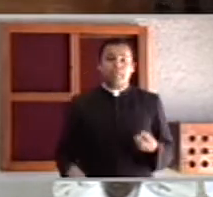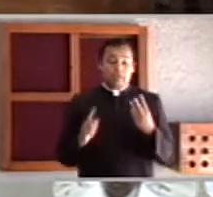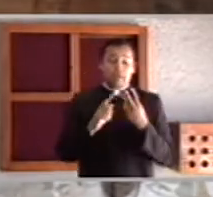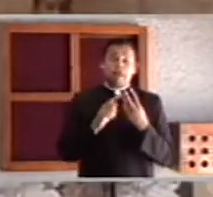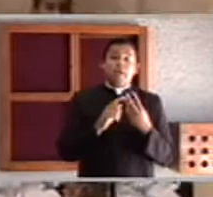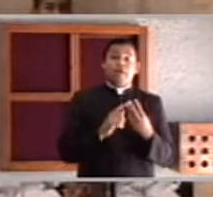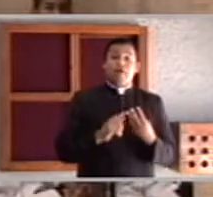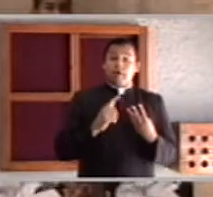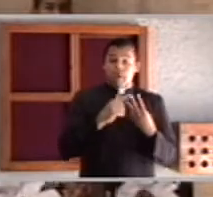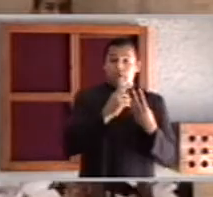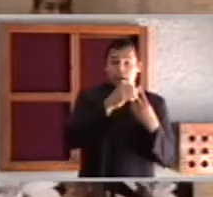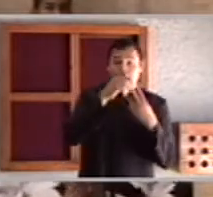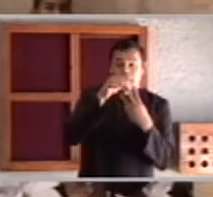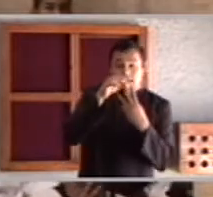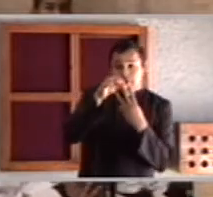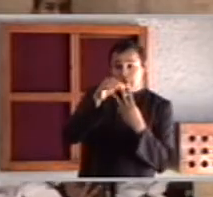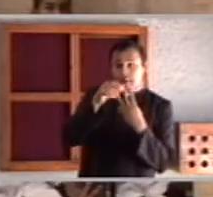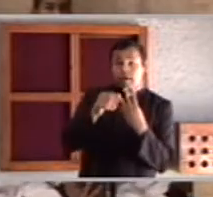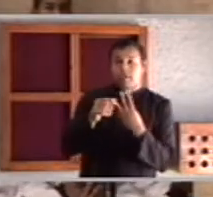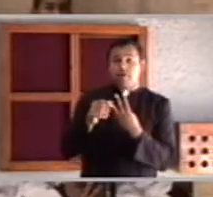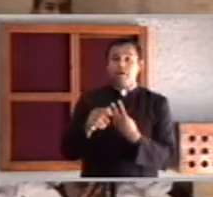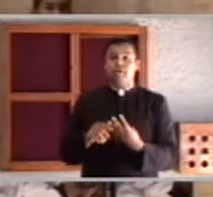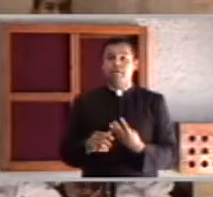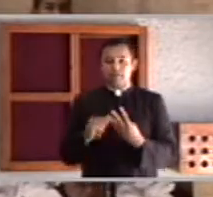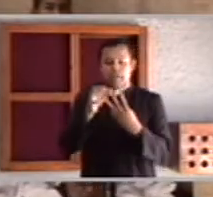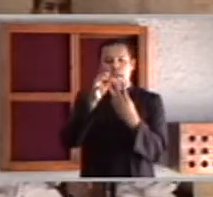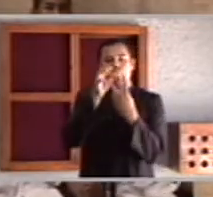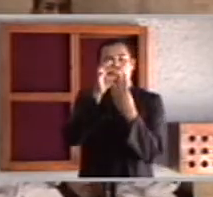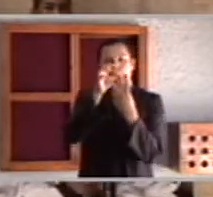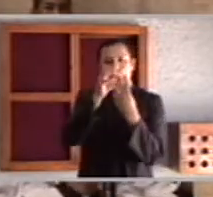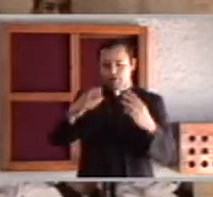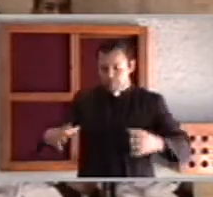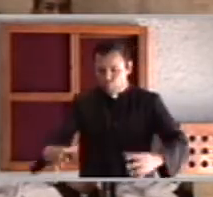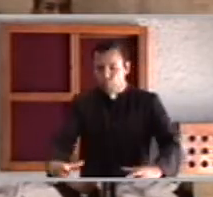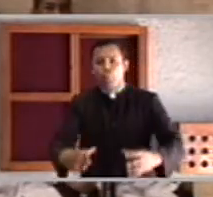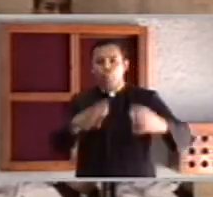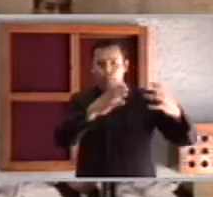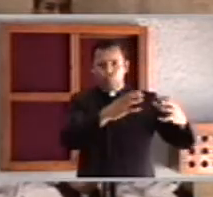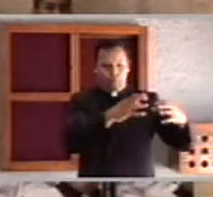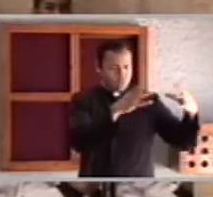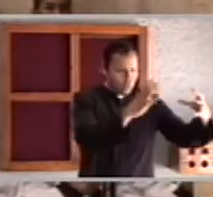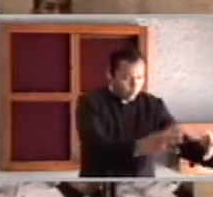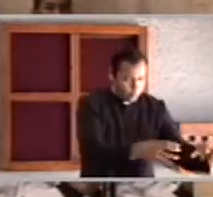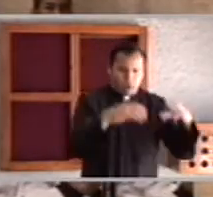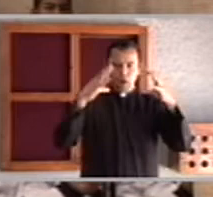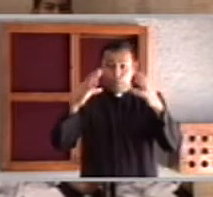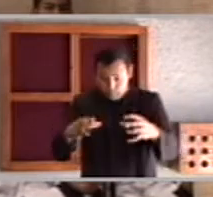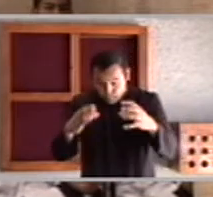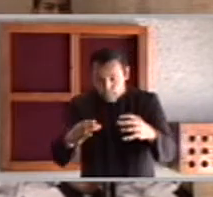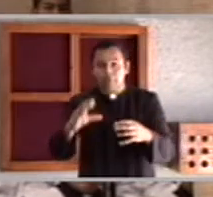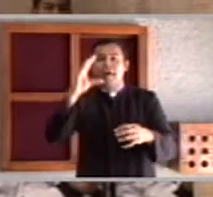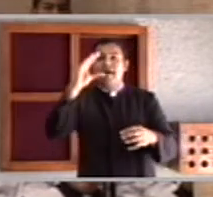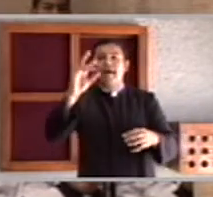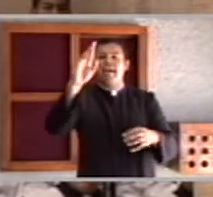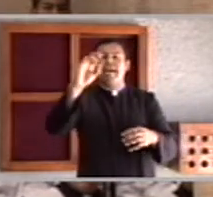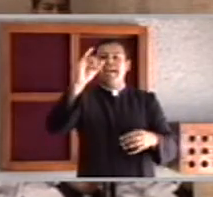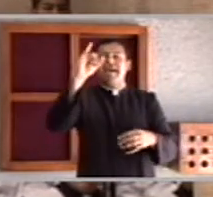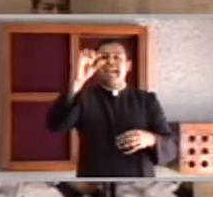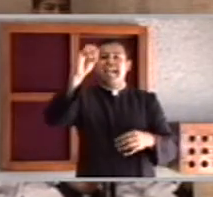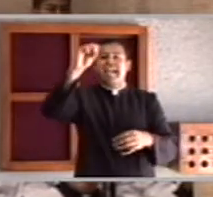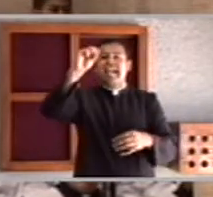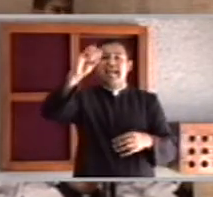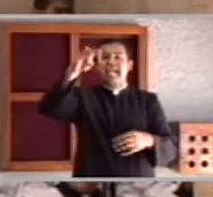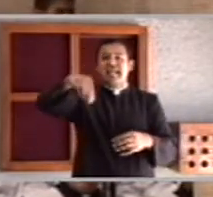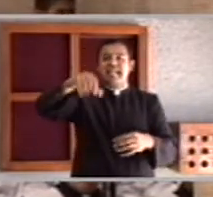centro, está el santo crisma, el perfume de la alegría,